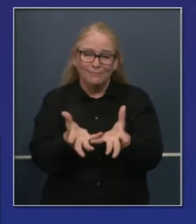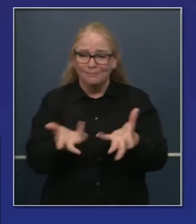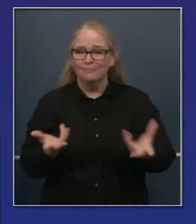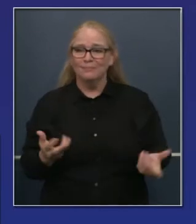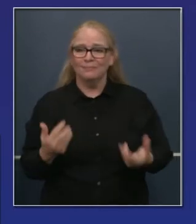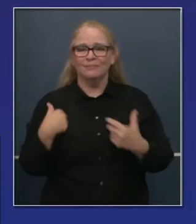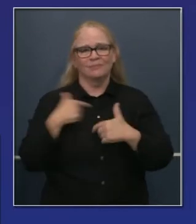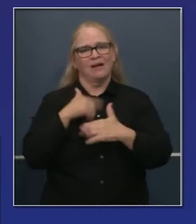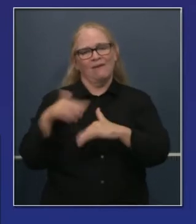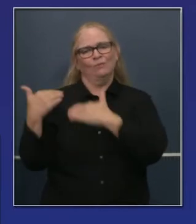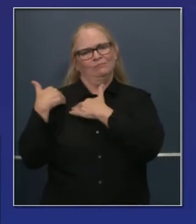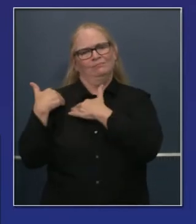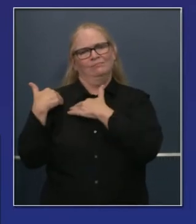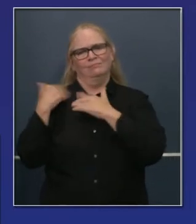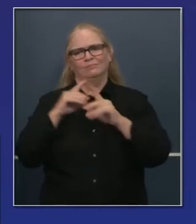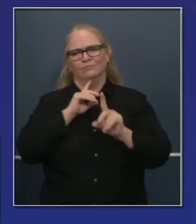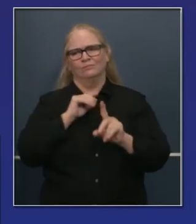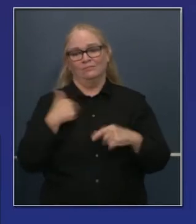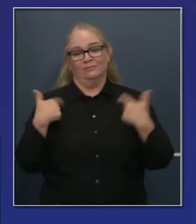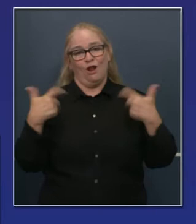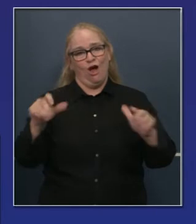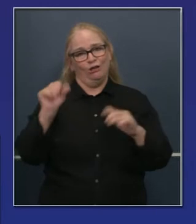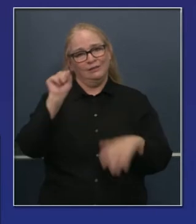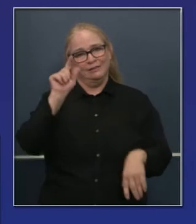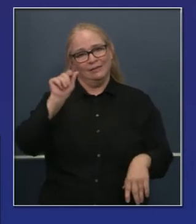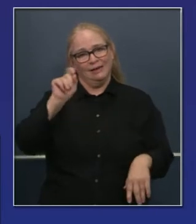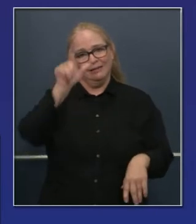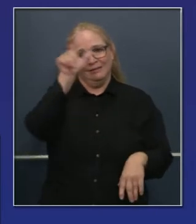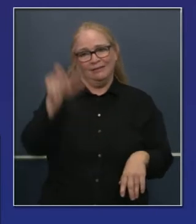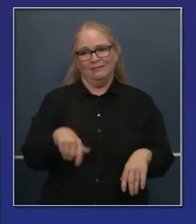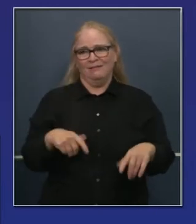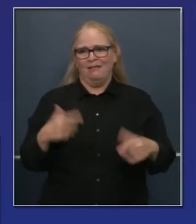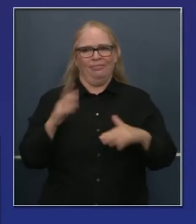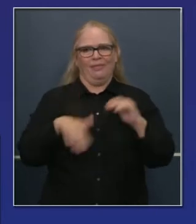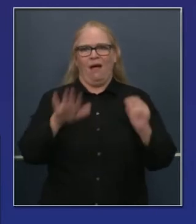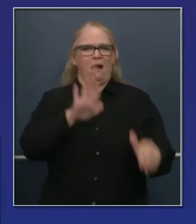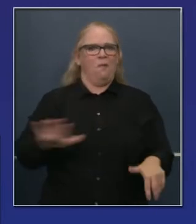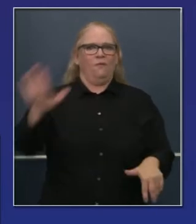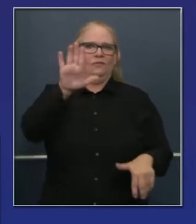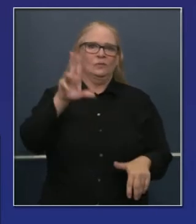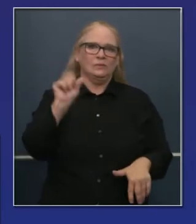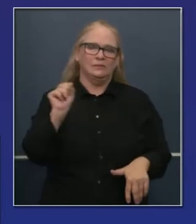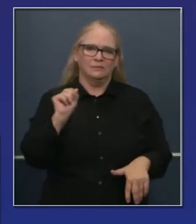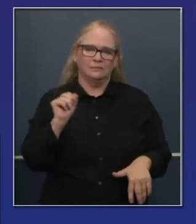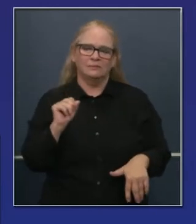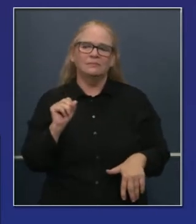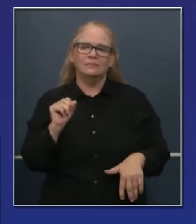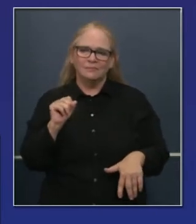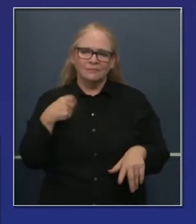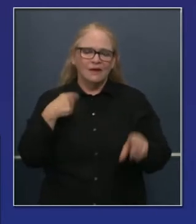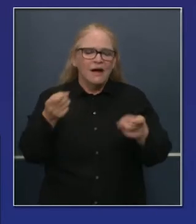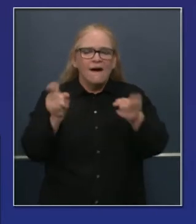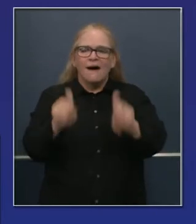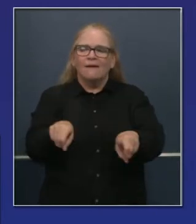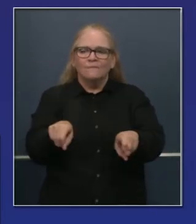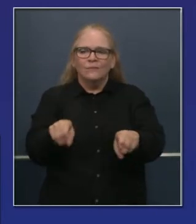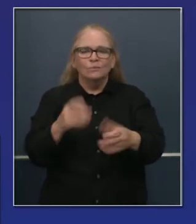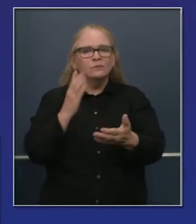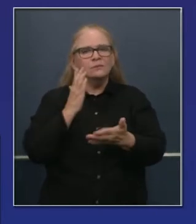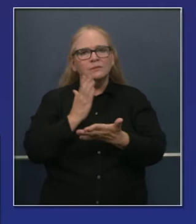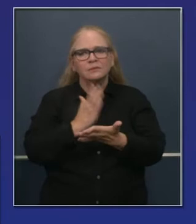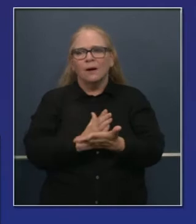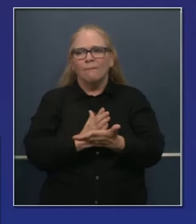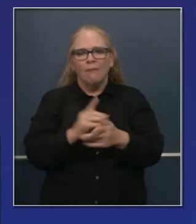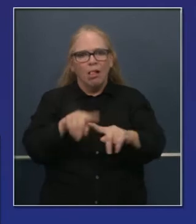nuestras responsabilidades con el estado más grande de la unión americana hacer más y mejor en cuanto al crecimiento